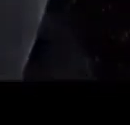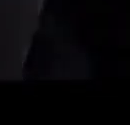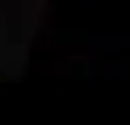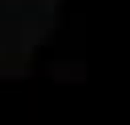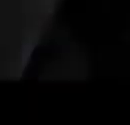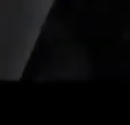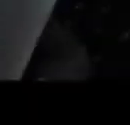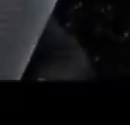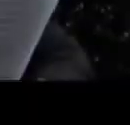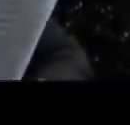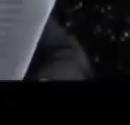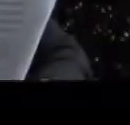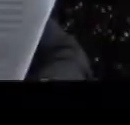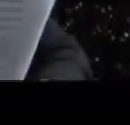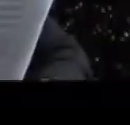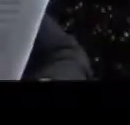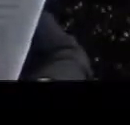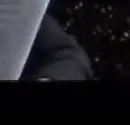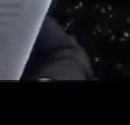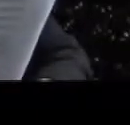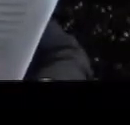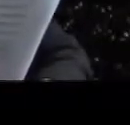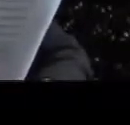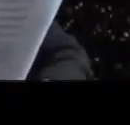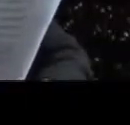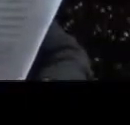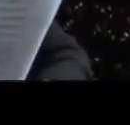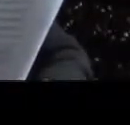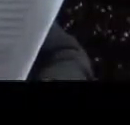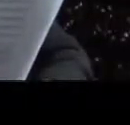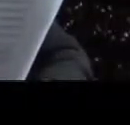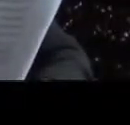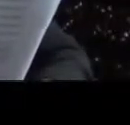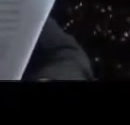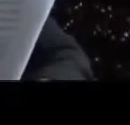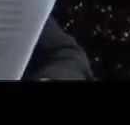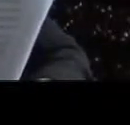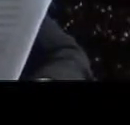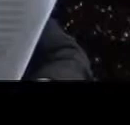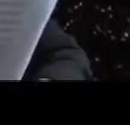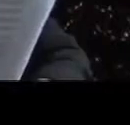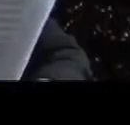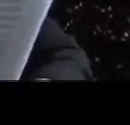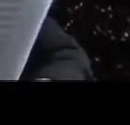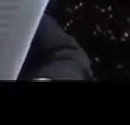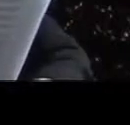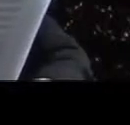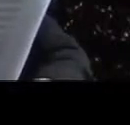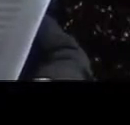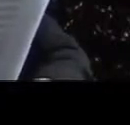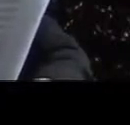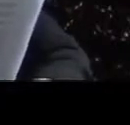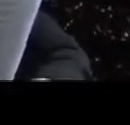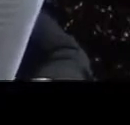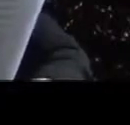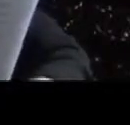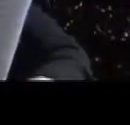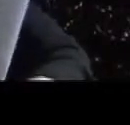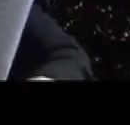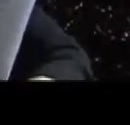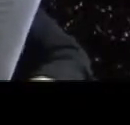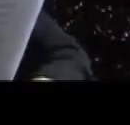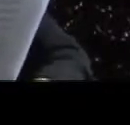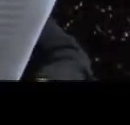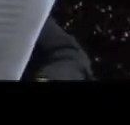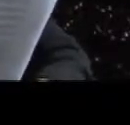familia. Nunca cedan a la lisonja. No sean cobardes ante las